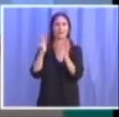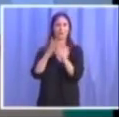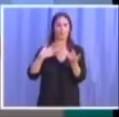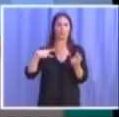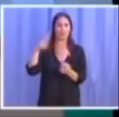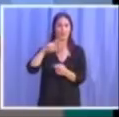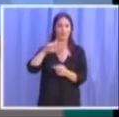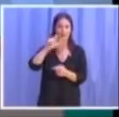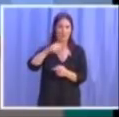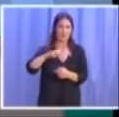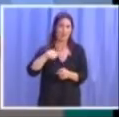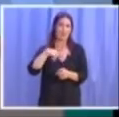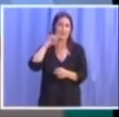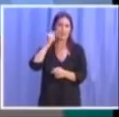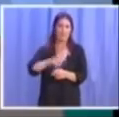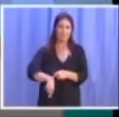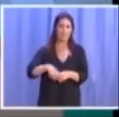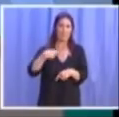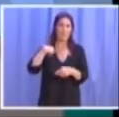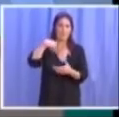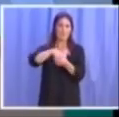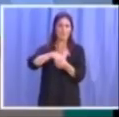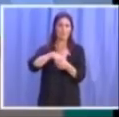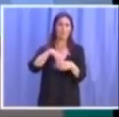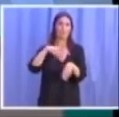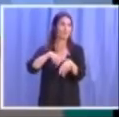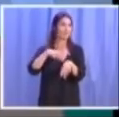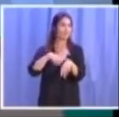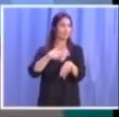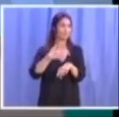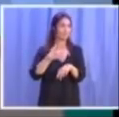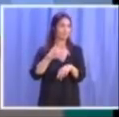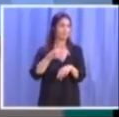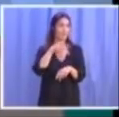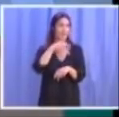hacer plantar árboles en toda la ciudad. ¿Y tiempo? Verde total.